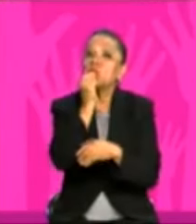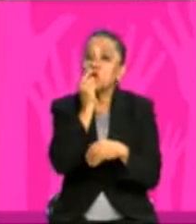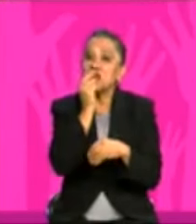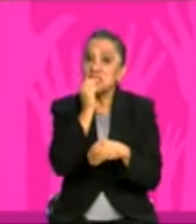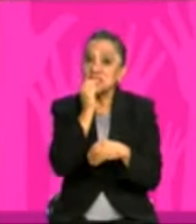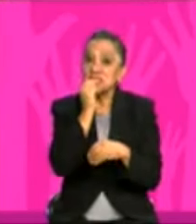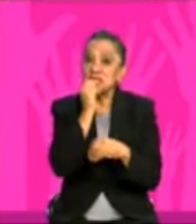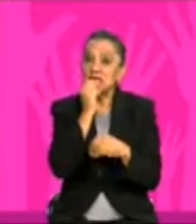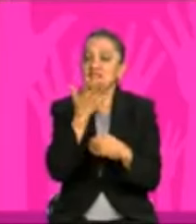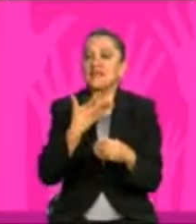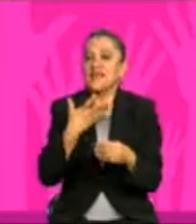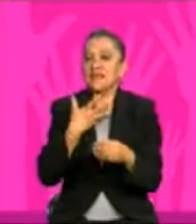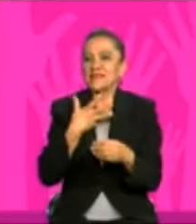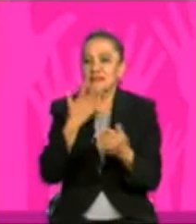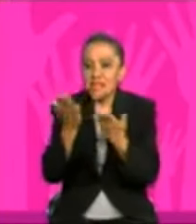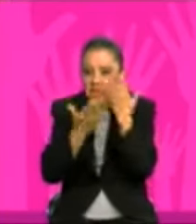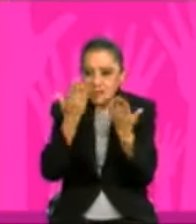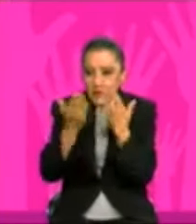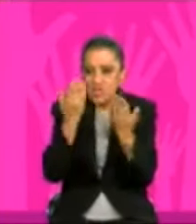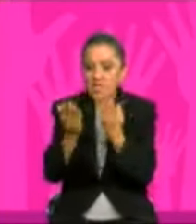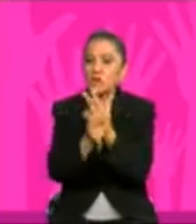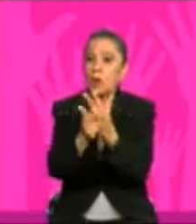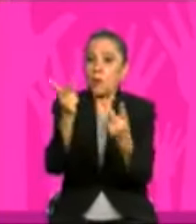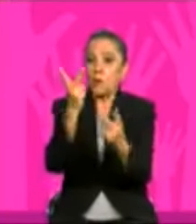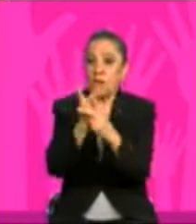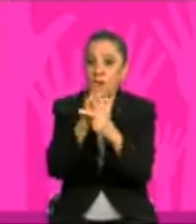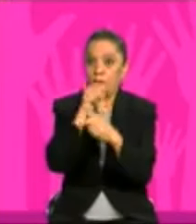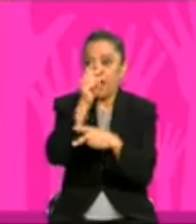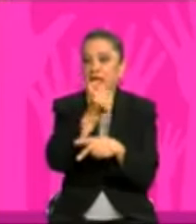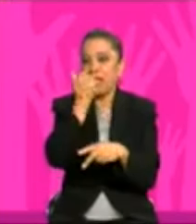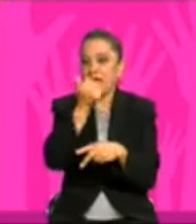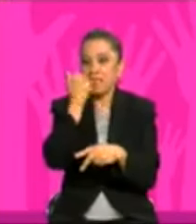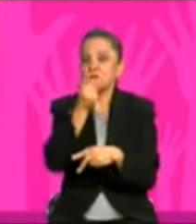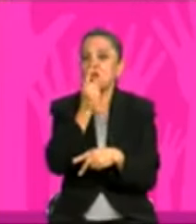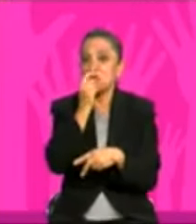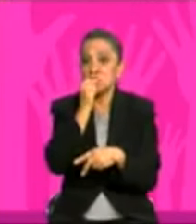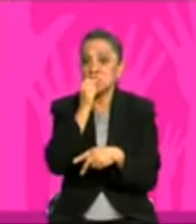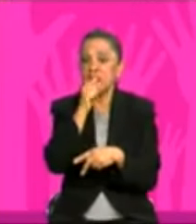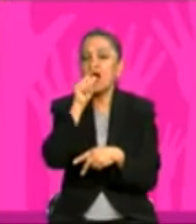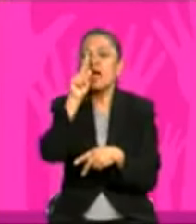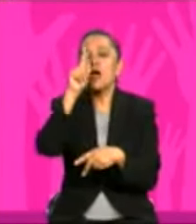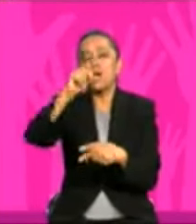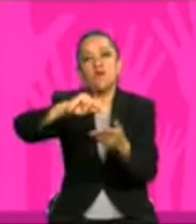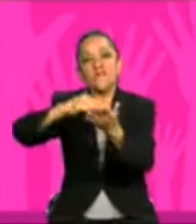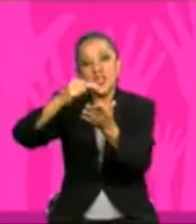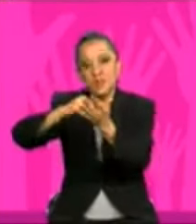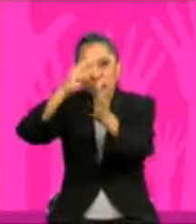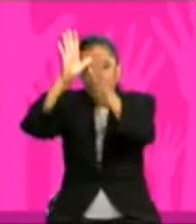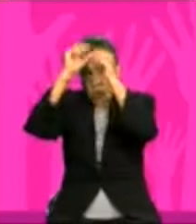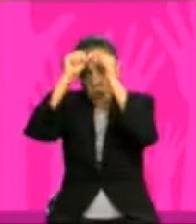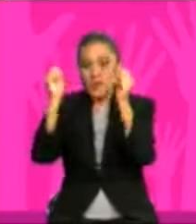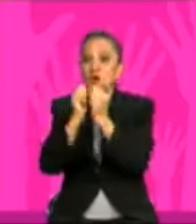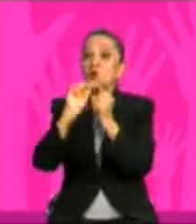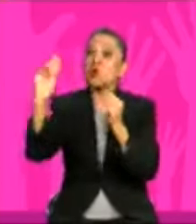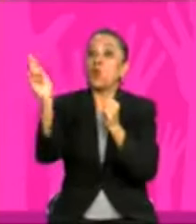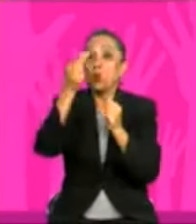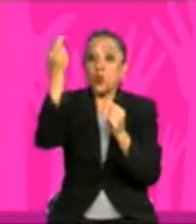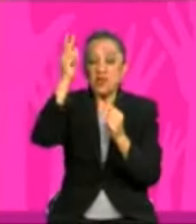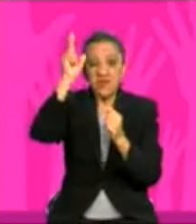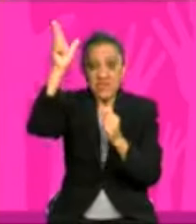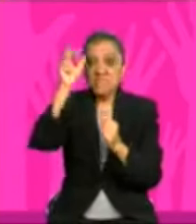que cursan su bachillerato en la Academia de Policía, con un convenio con la Universidad del Estado, puedan también